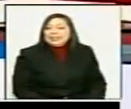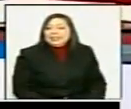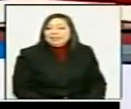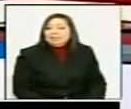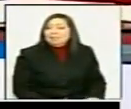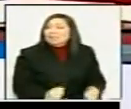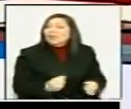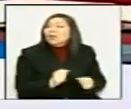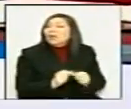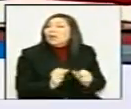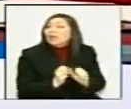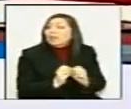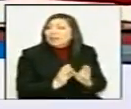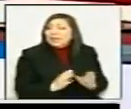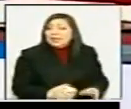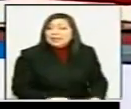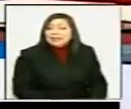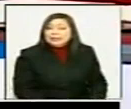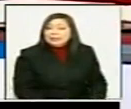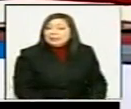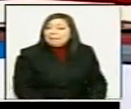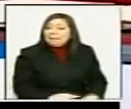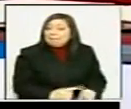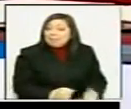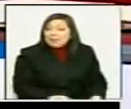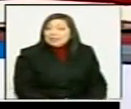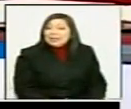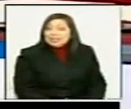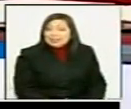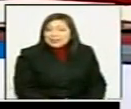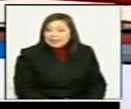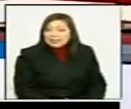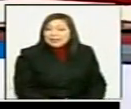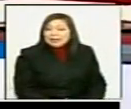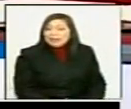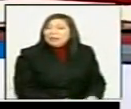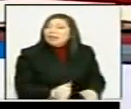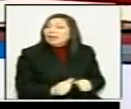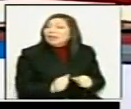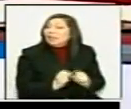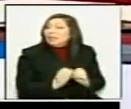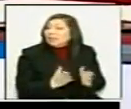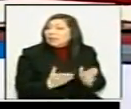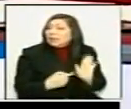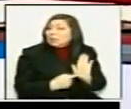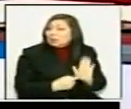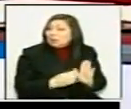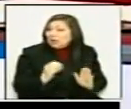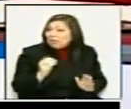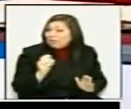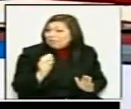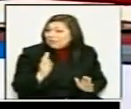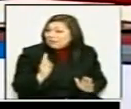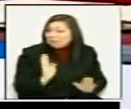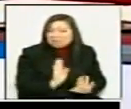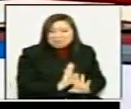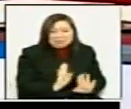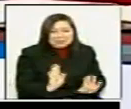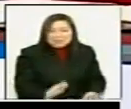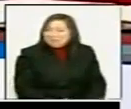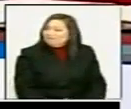Y las fechas las pongo yo. Las fechas las pone Odebrecht, no las